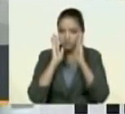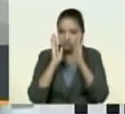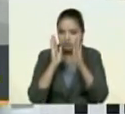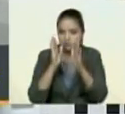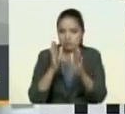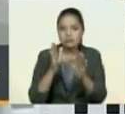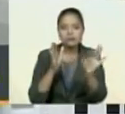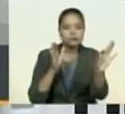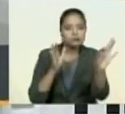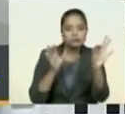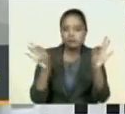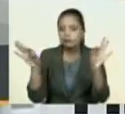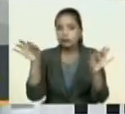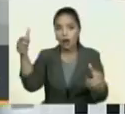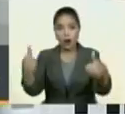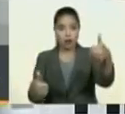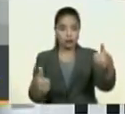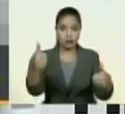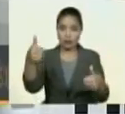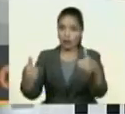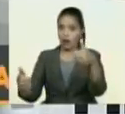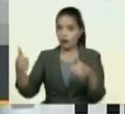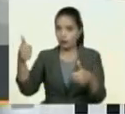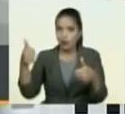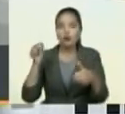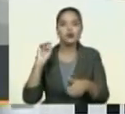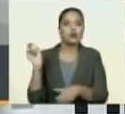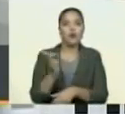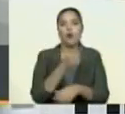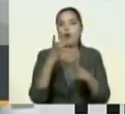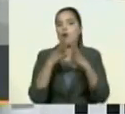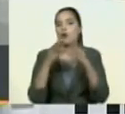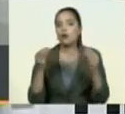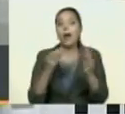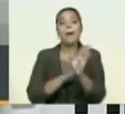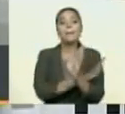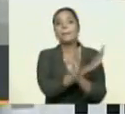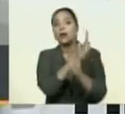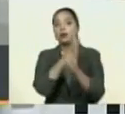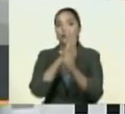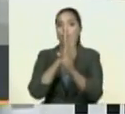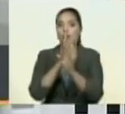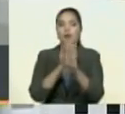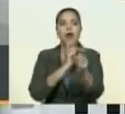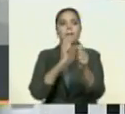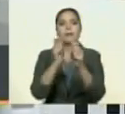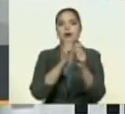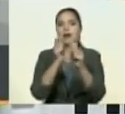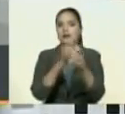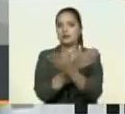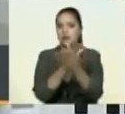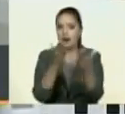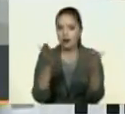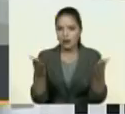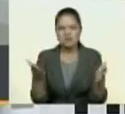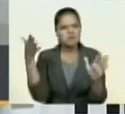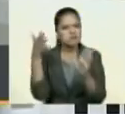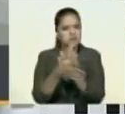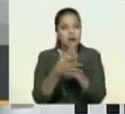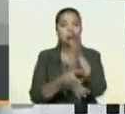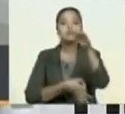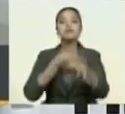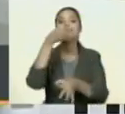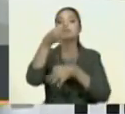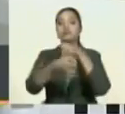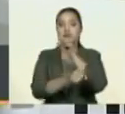en la escogencia de sus candidatos y candidatas, vamos a hacer al mediodía una rueda de prensa para